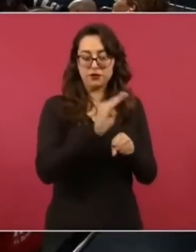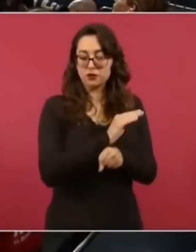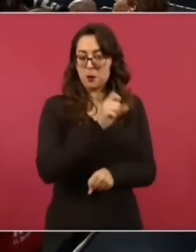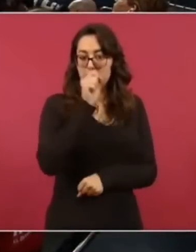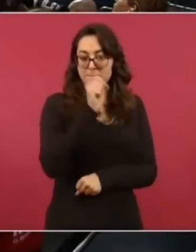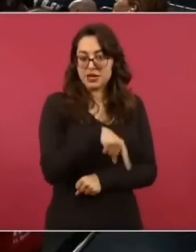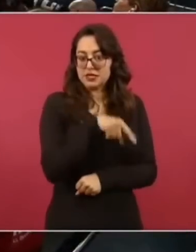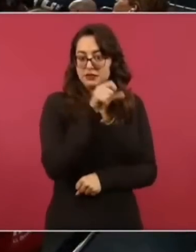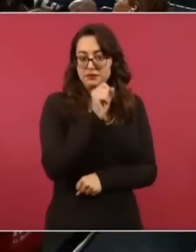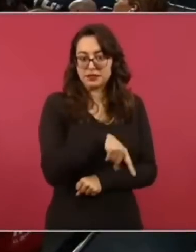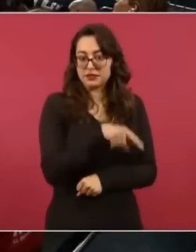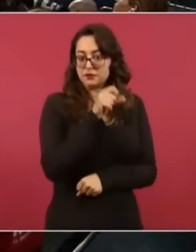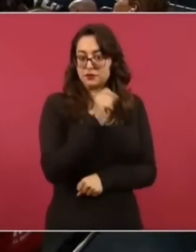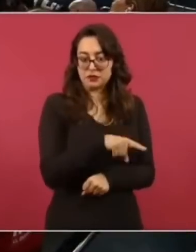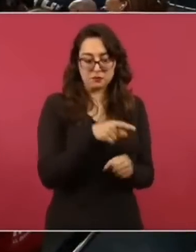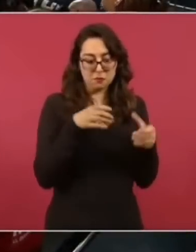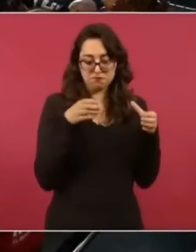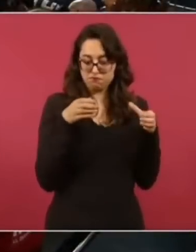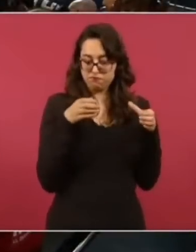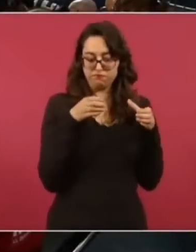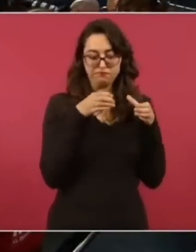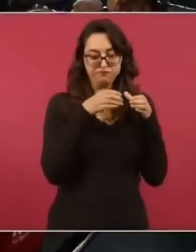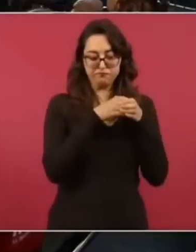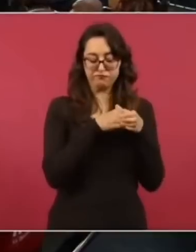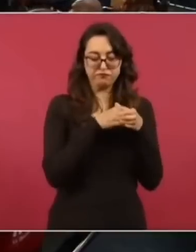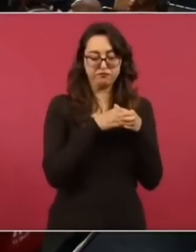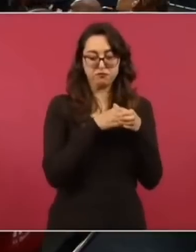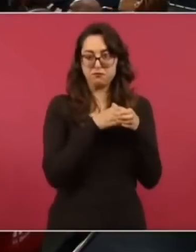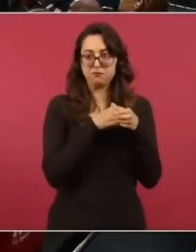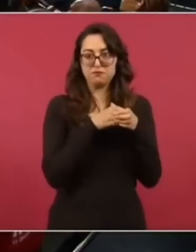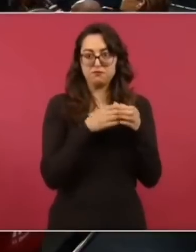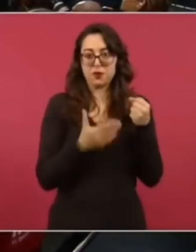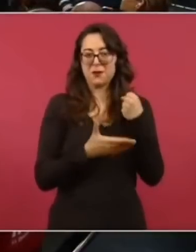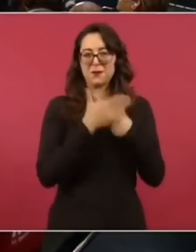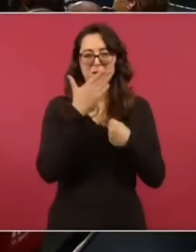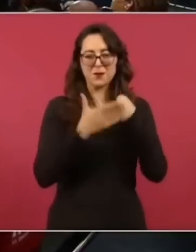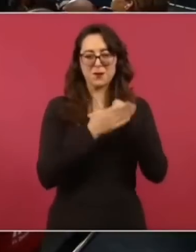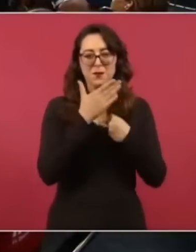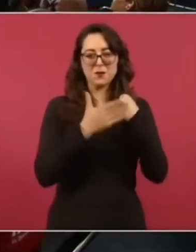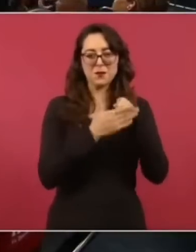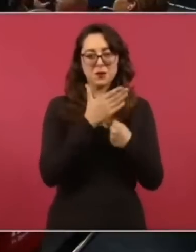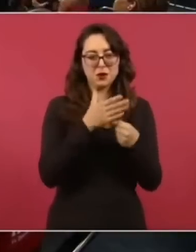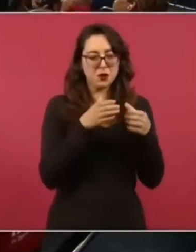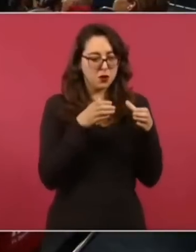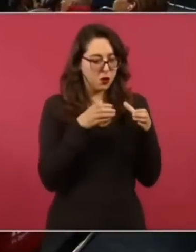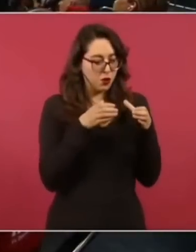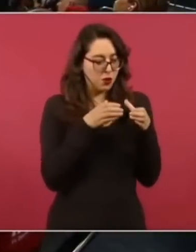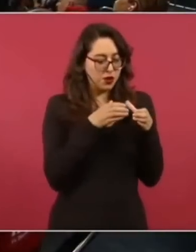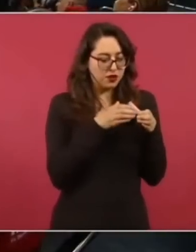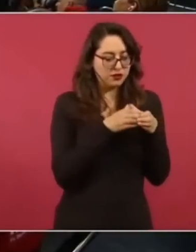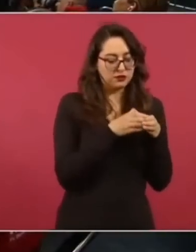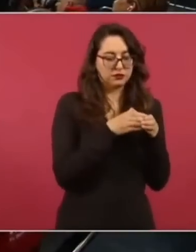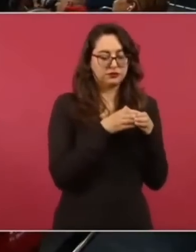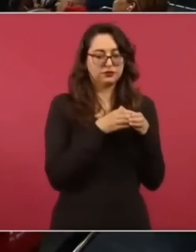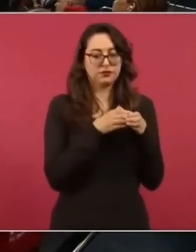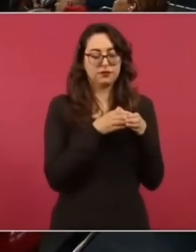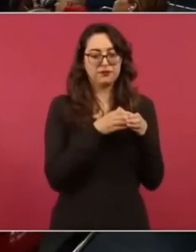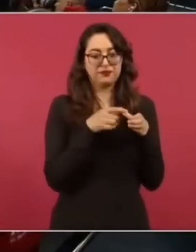si hay dueños de México, si una minoría se sitúa,